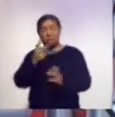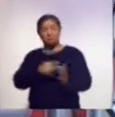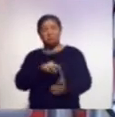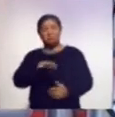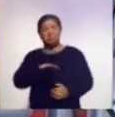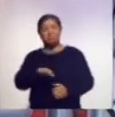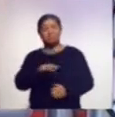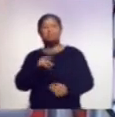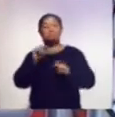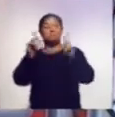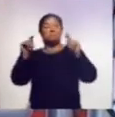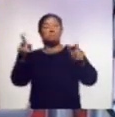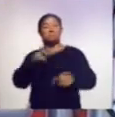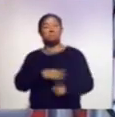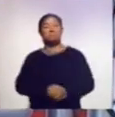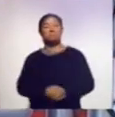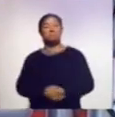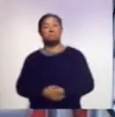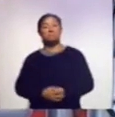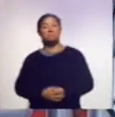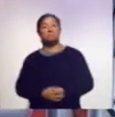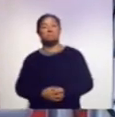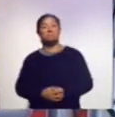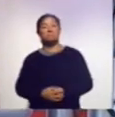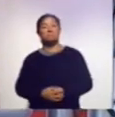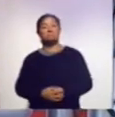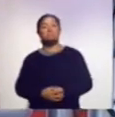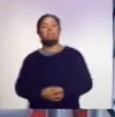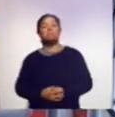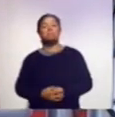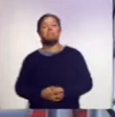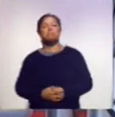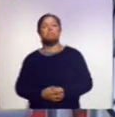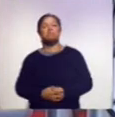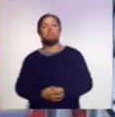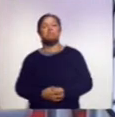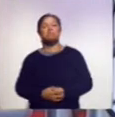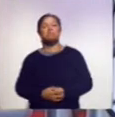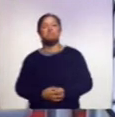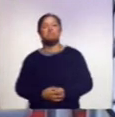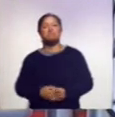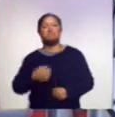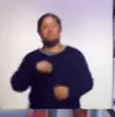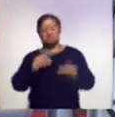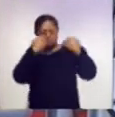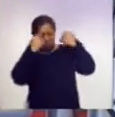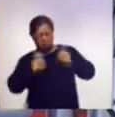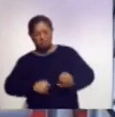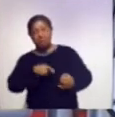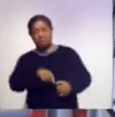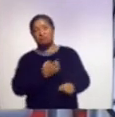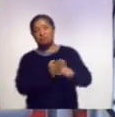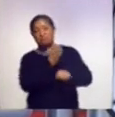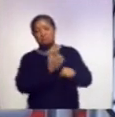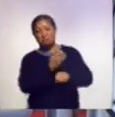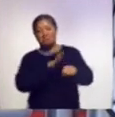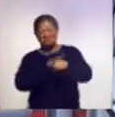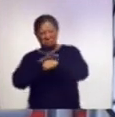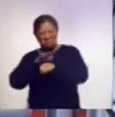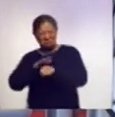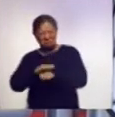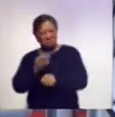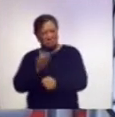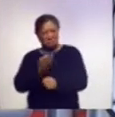tiene números importantes que es bueno siempre compartir. Somos en este momento el estado que más crece